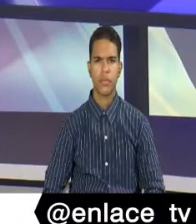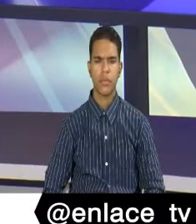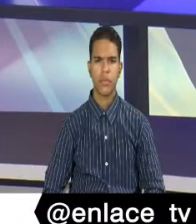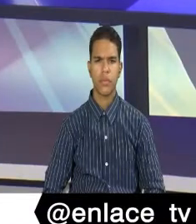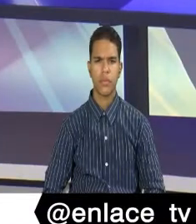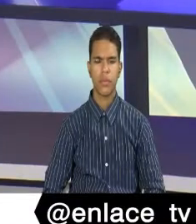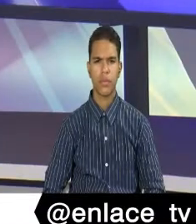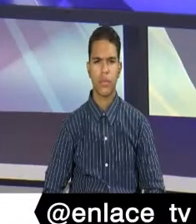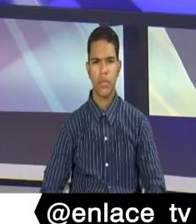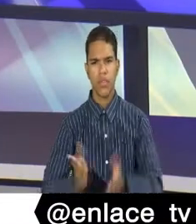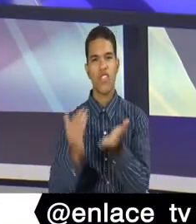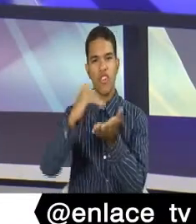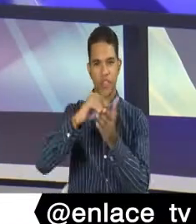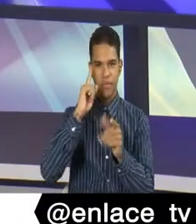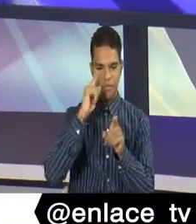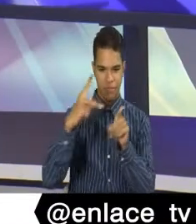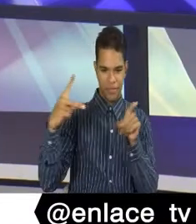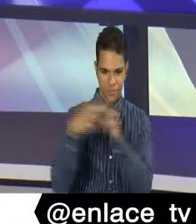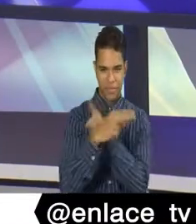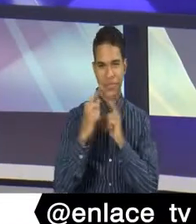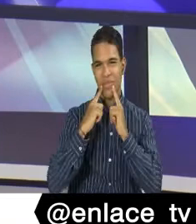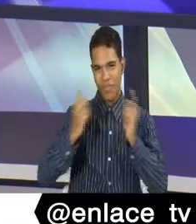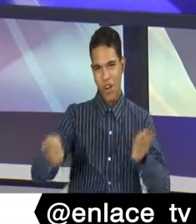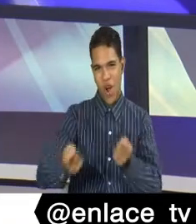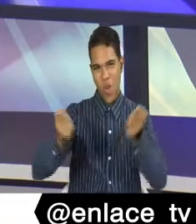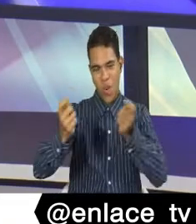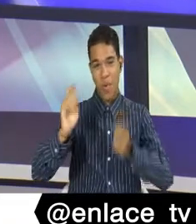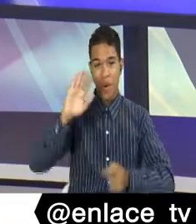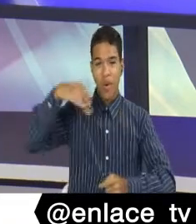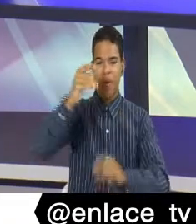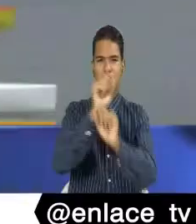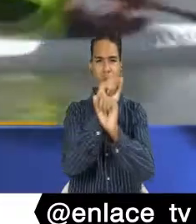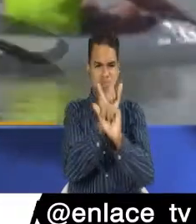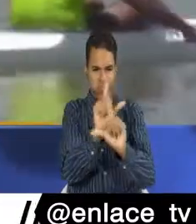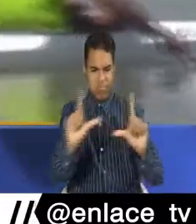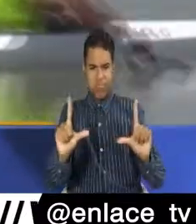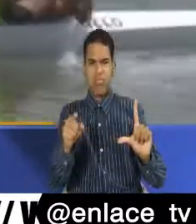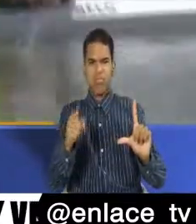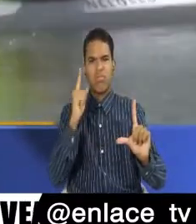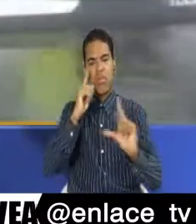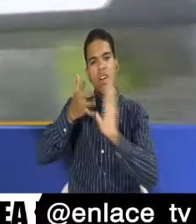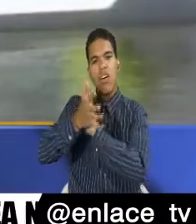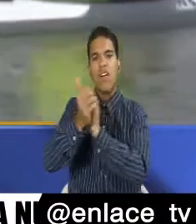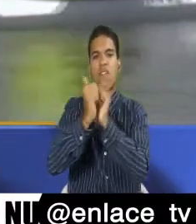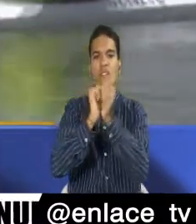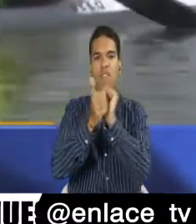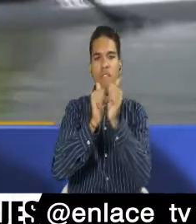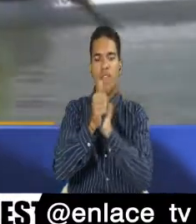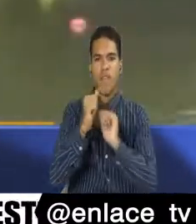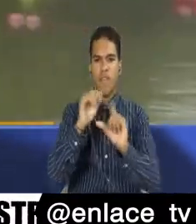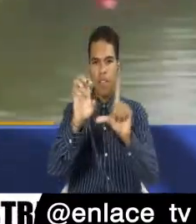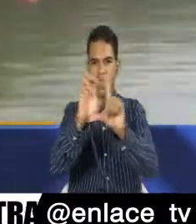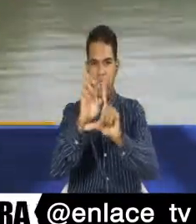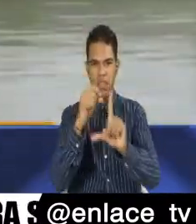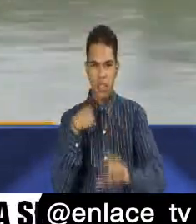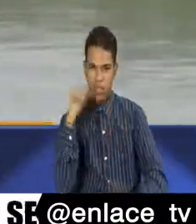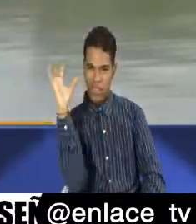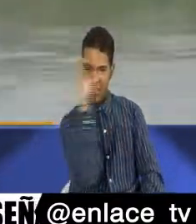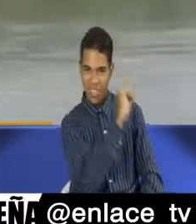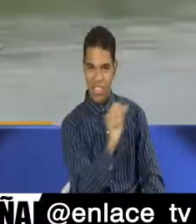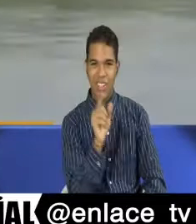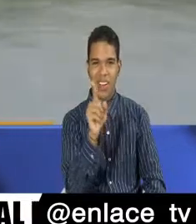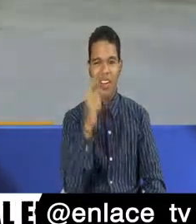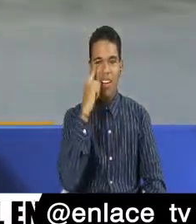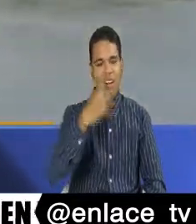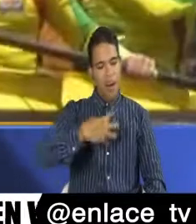Hacemos una segunda pausa de reconocimiento a nuestros patrocinadores. Al regresar en la información deportiva de Enlace Noticias, espere detalles sobre las